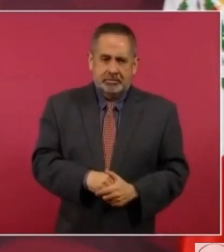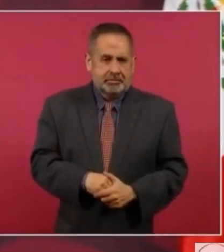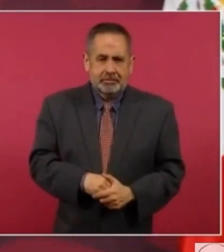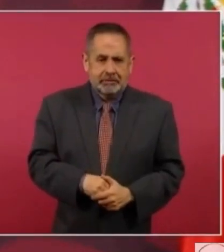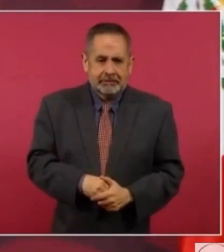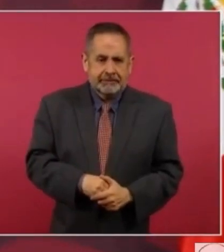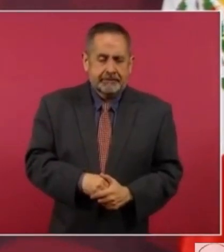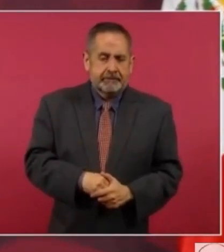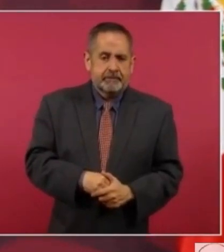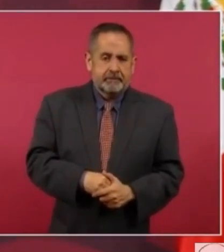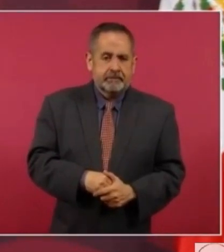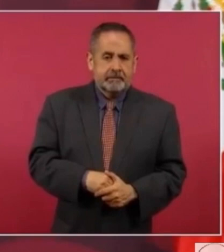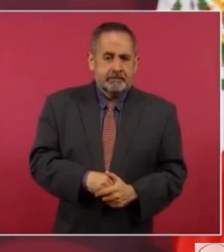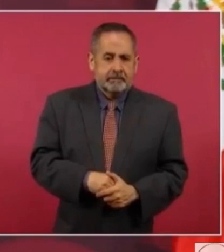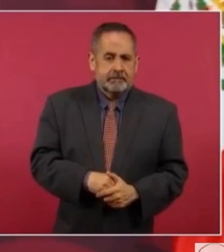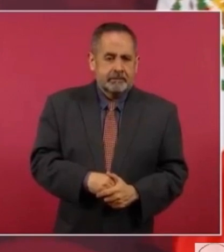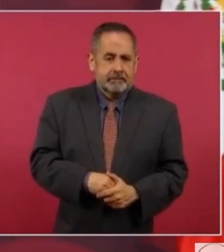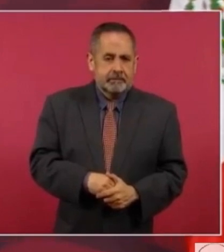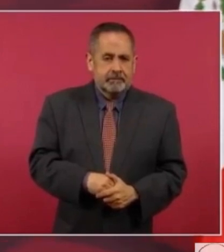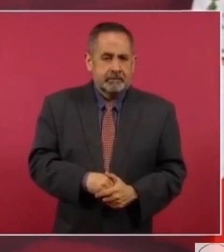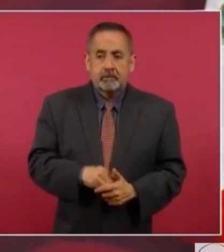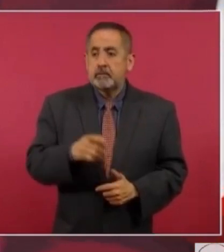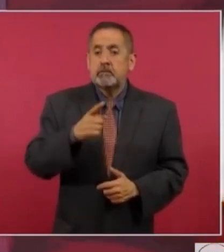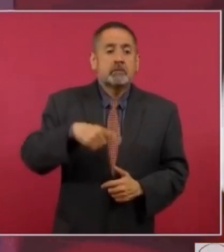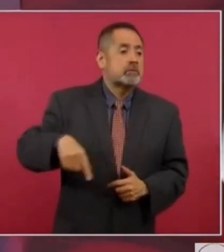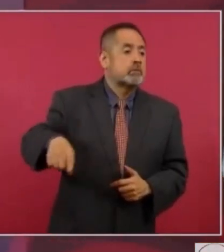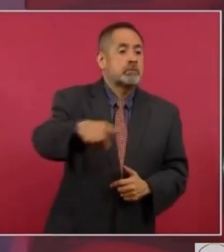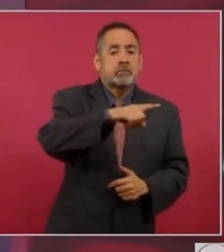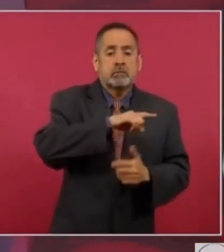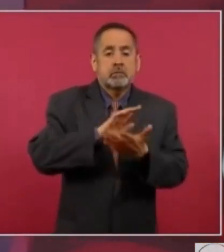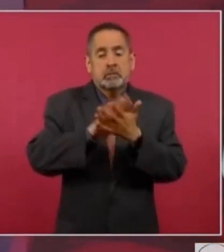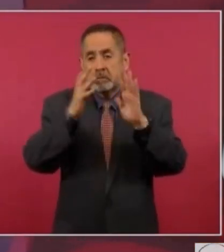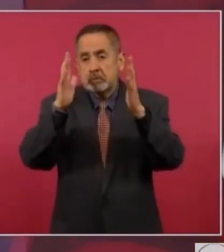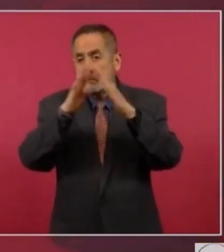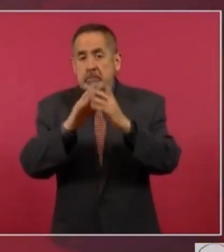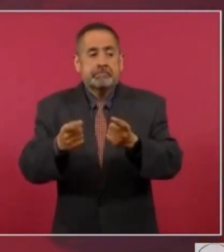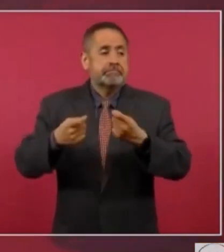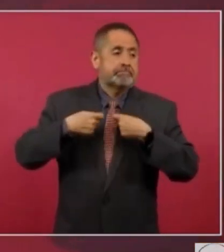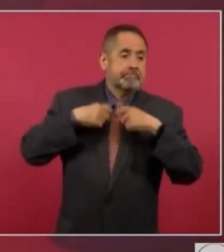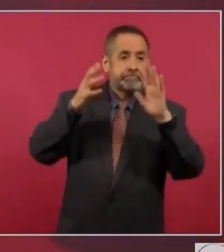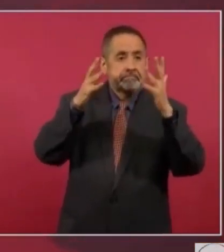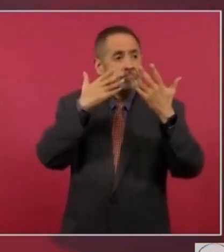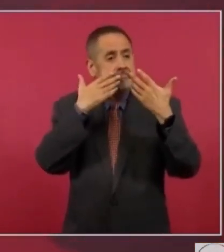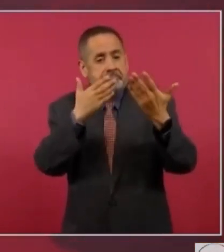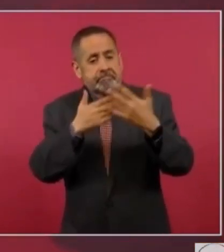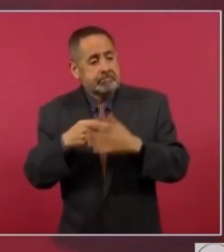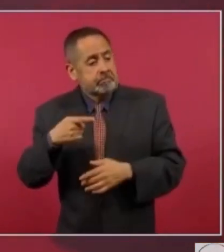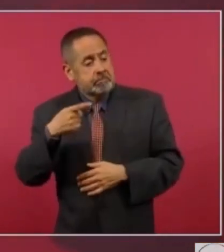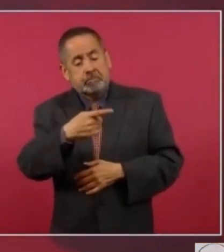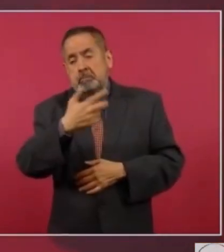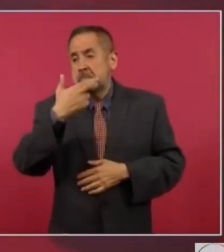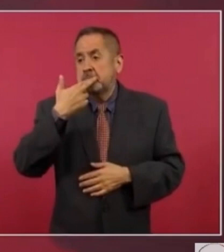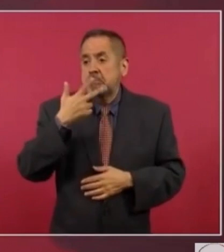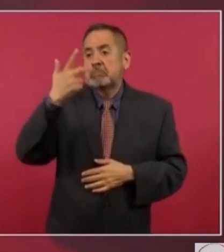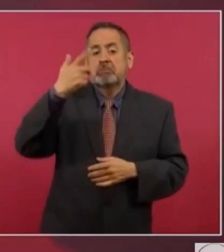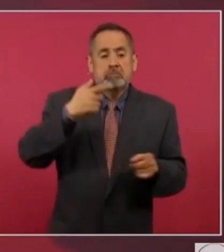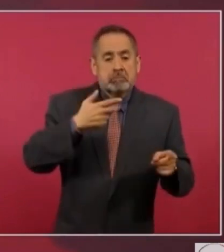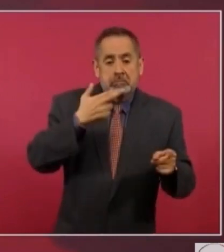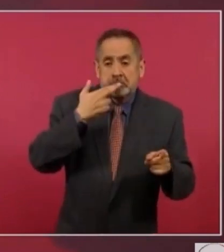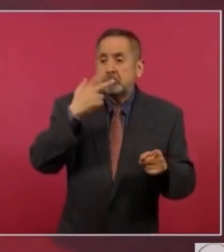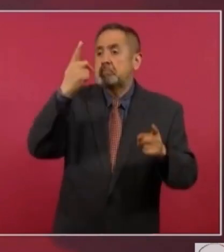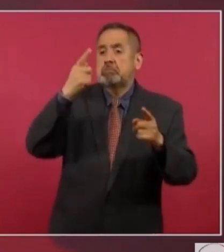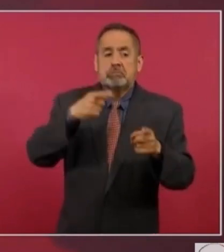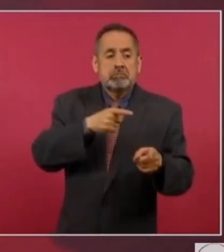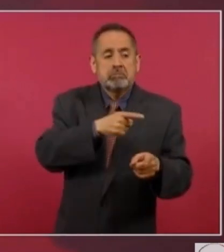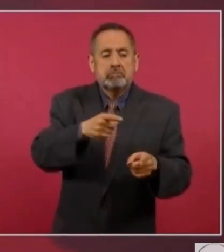Y el aplauso y mi condecoración como el mejor